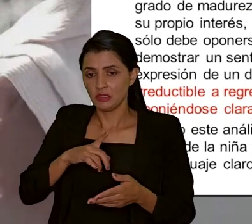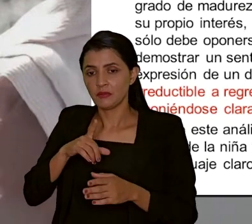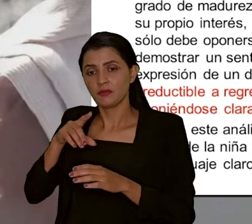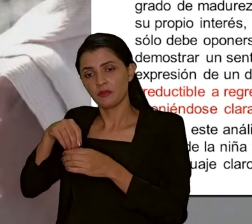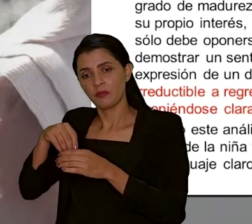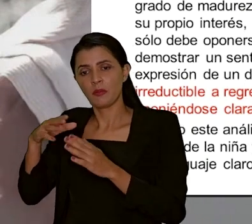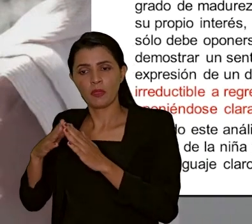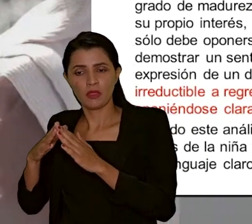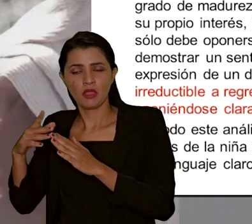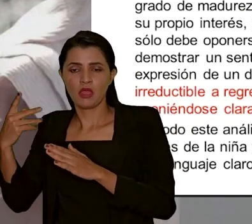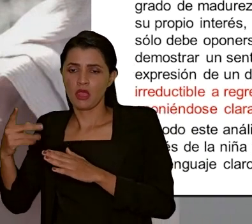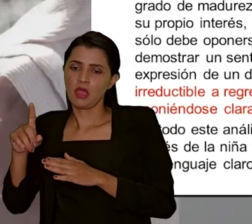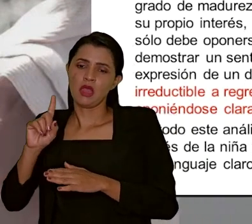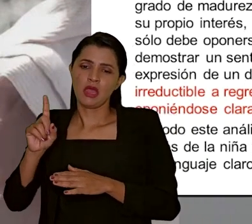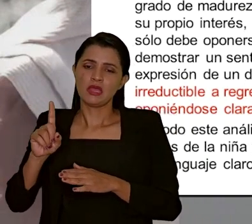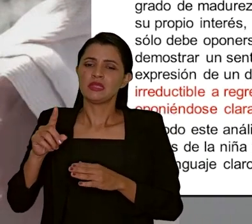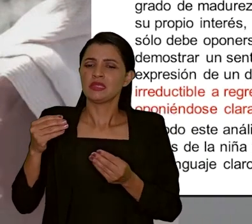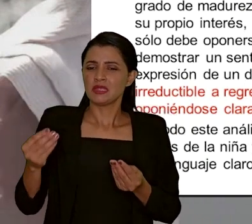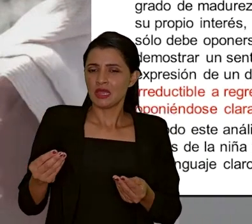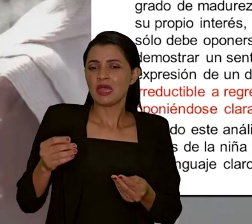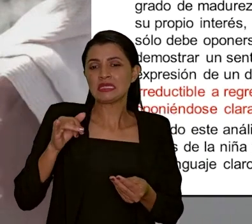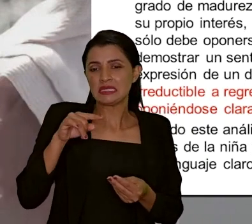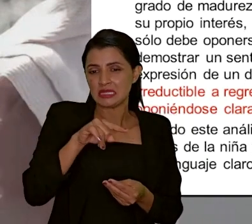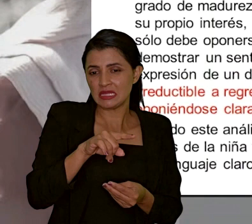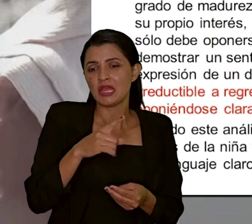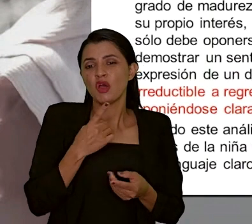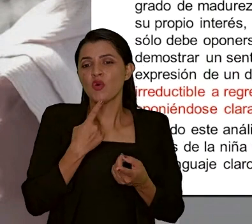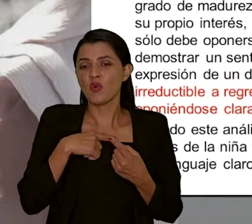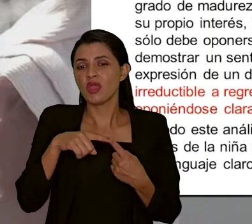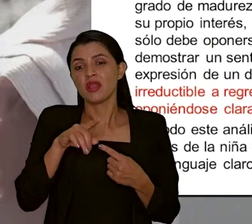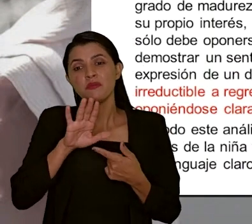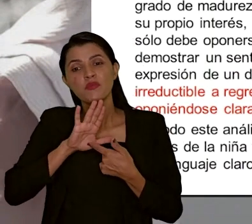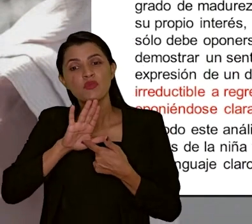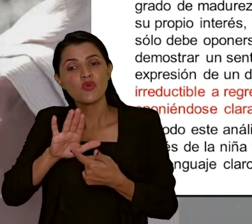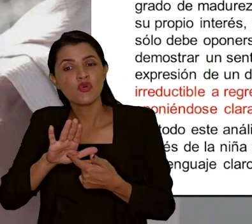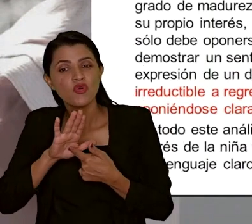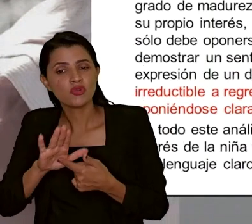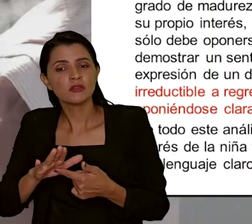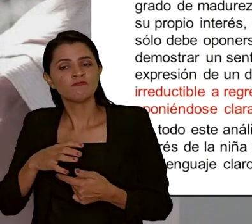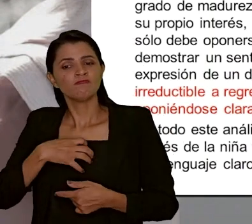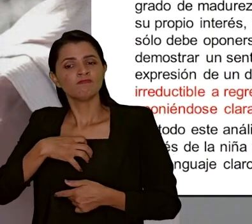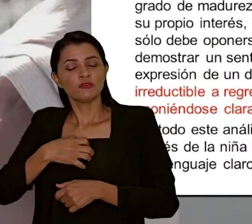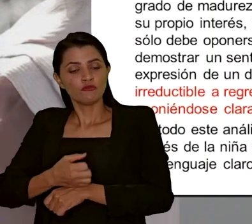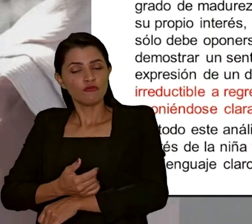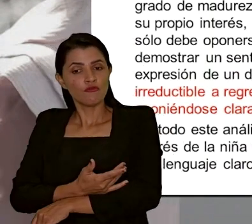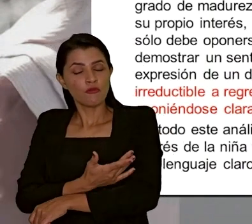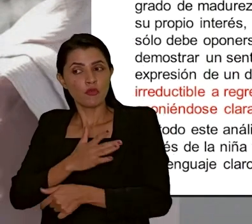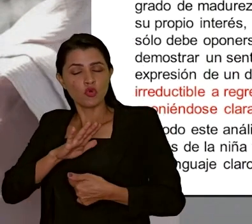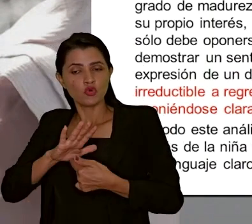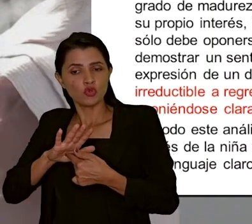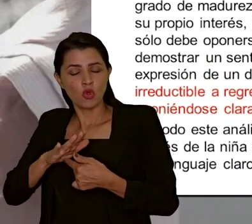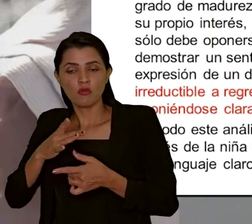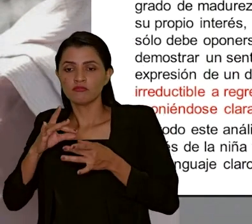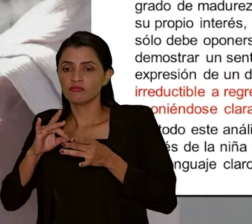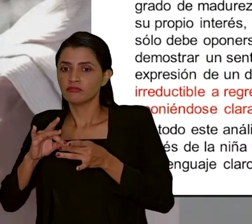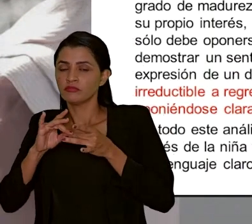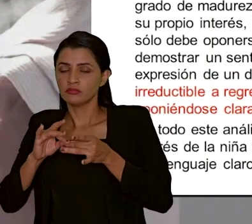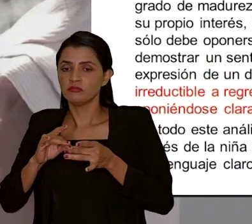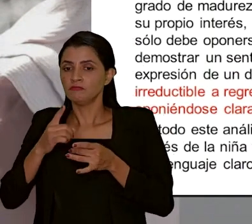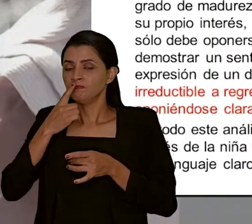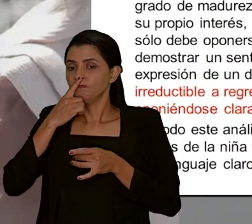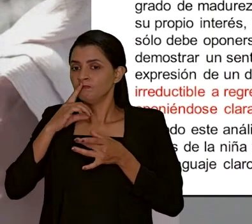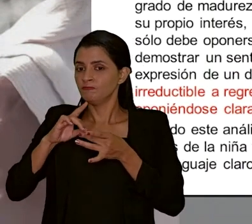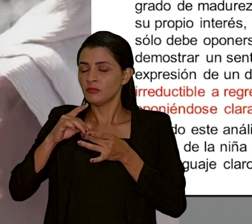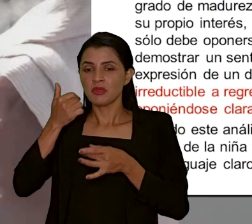la restitución, sino que debe demostrar un sentimiento fuerte, más allá de la mera expresión de un deseo.